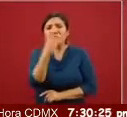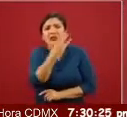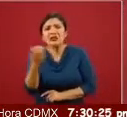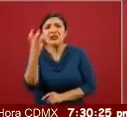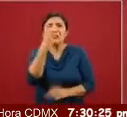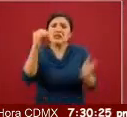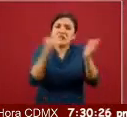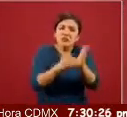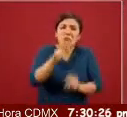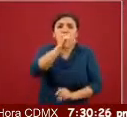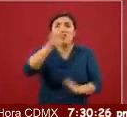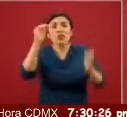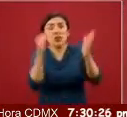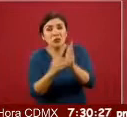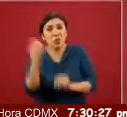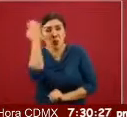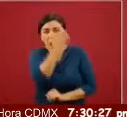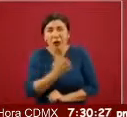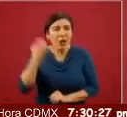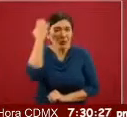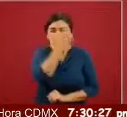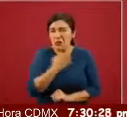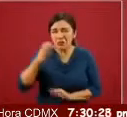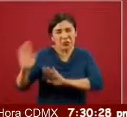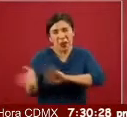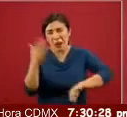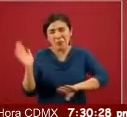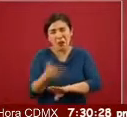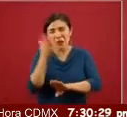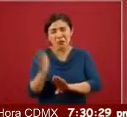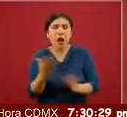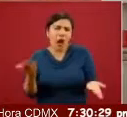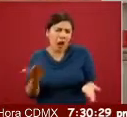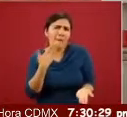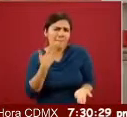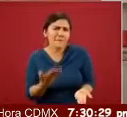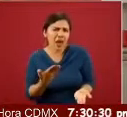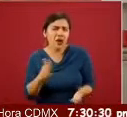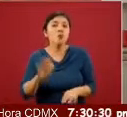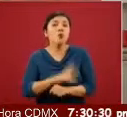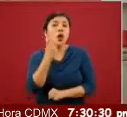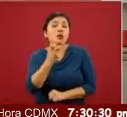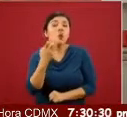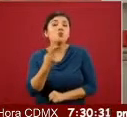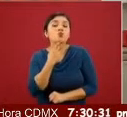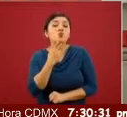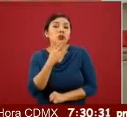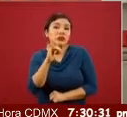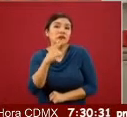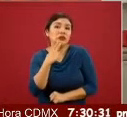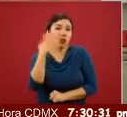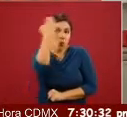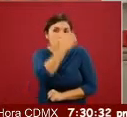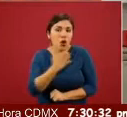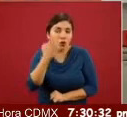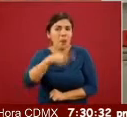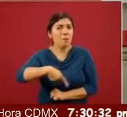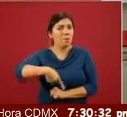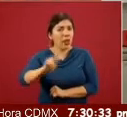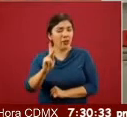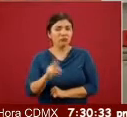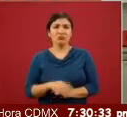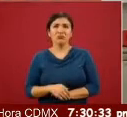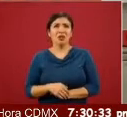300,000, 800,000, 10 millones de pruebas, qué bueno, porque las pruebas habrán funcionado. Pero lo que carece totalmente de